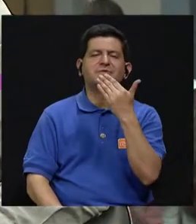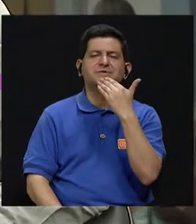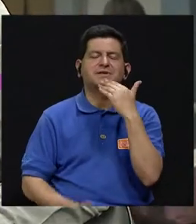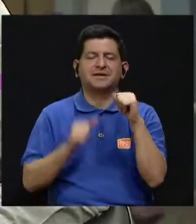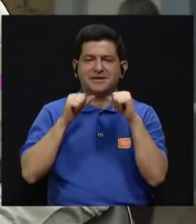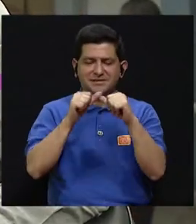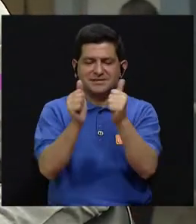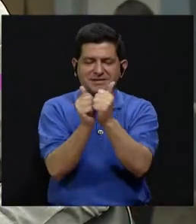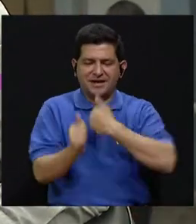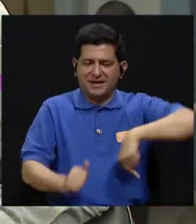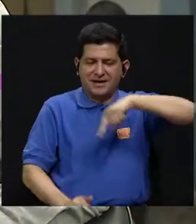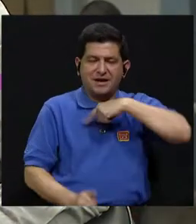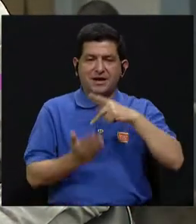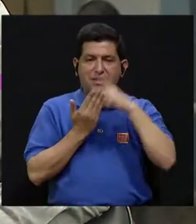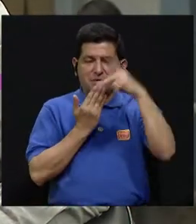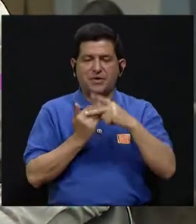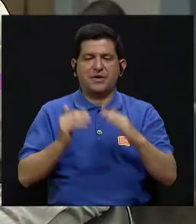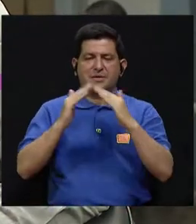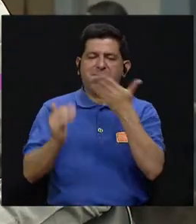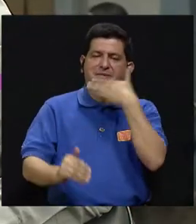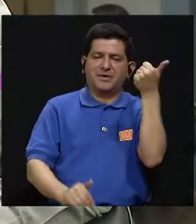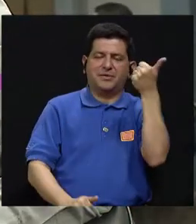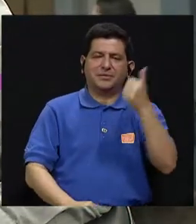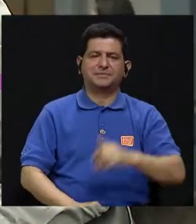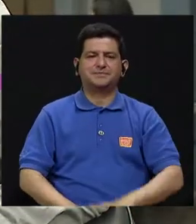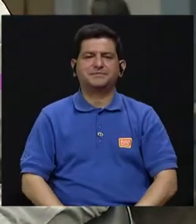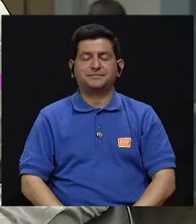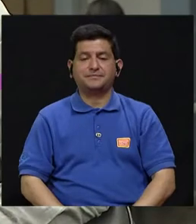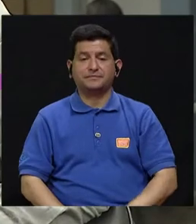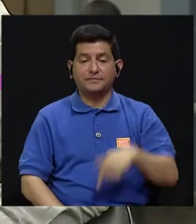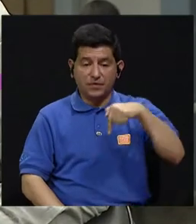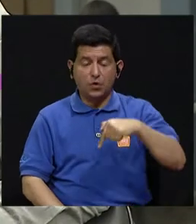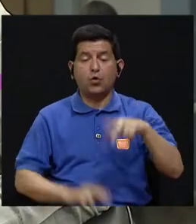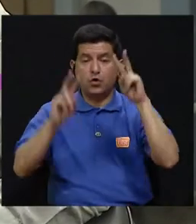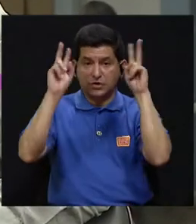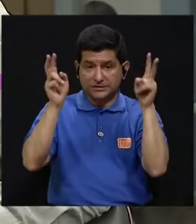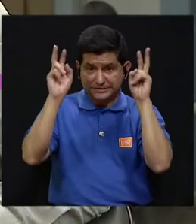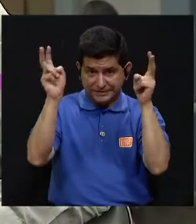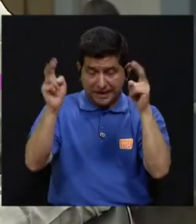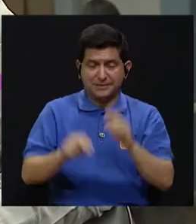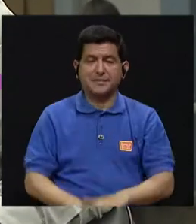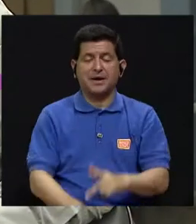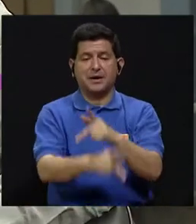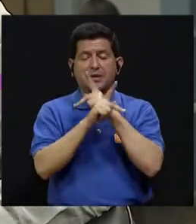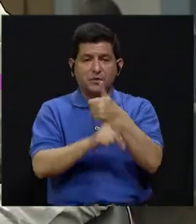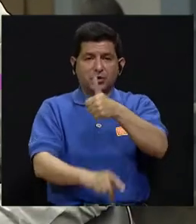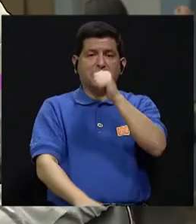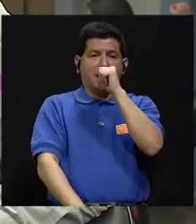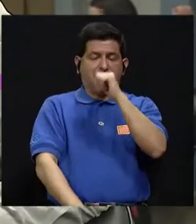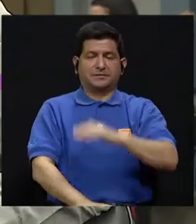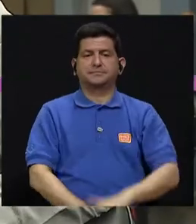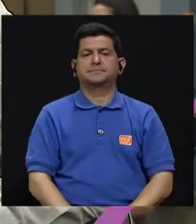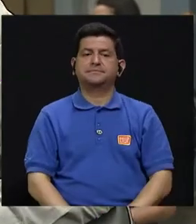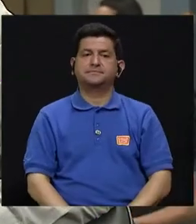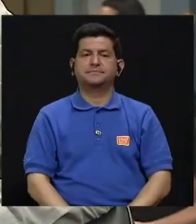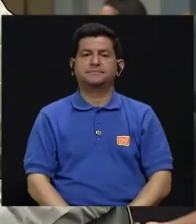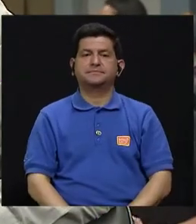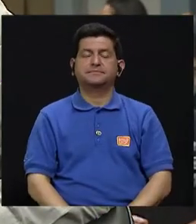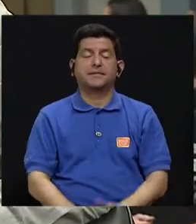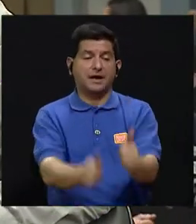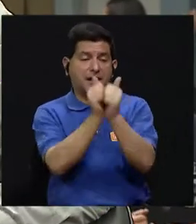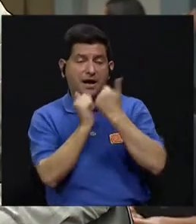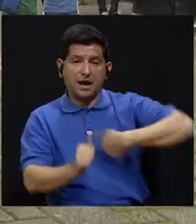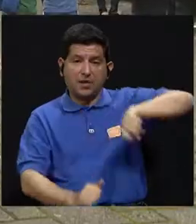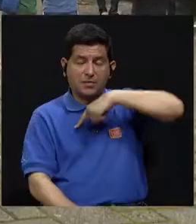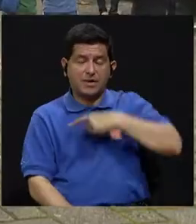Muchísimas gracias por continuar con nosotros en su programa Vivir Mejor. El día de hoy con el tema de Protejamos el Agua. Y para esto